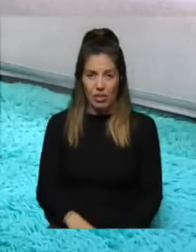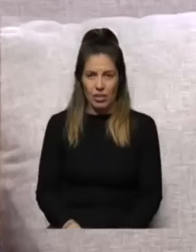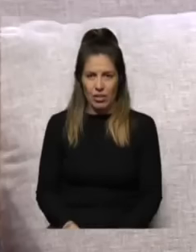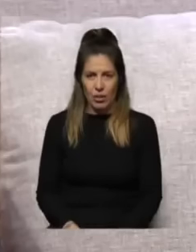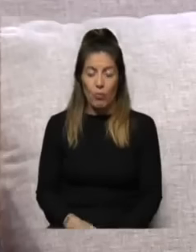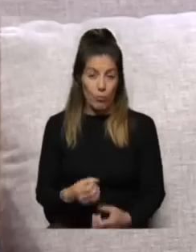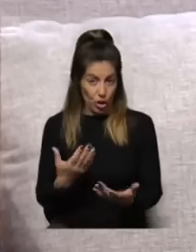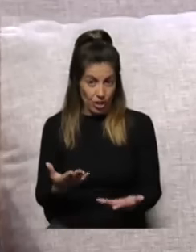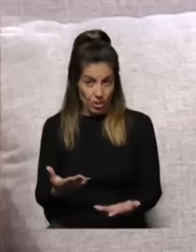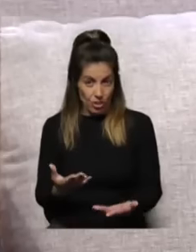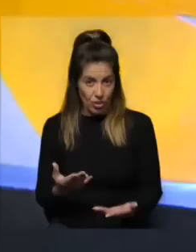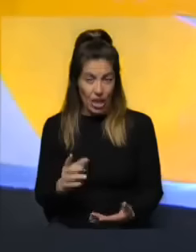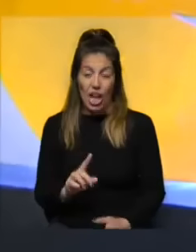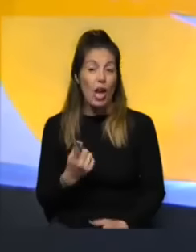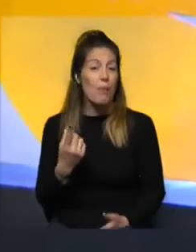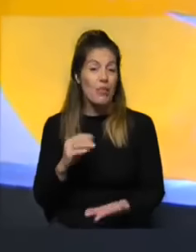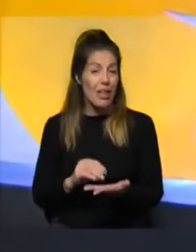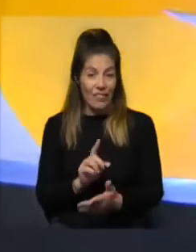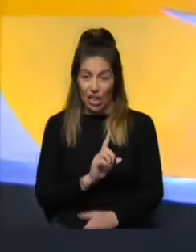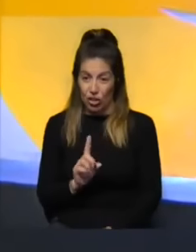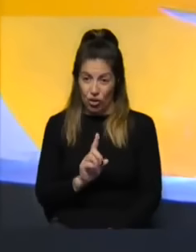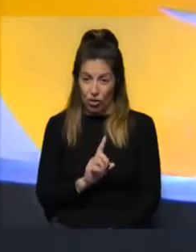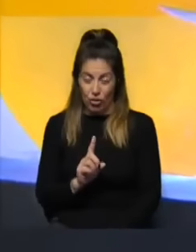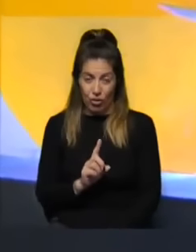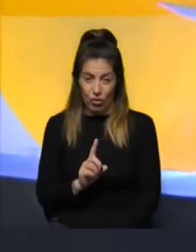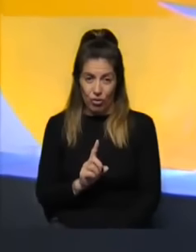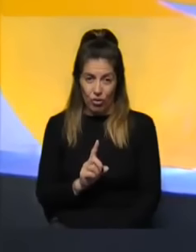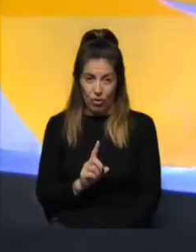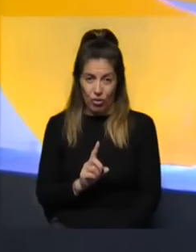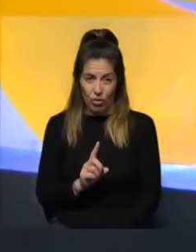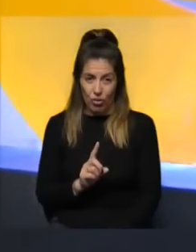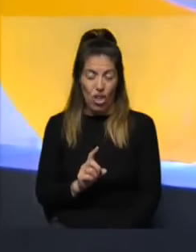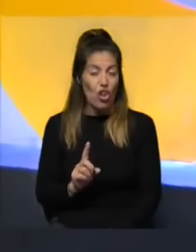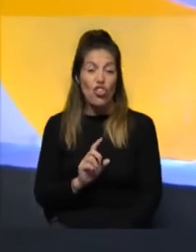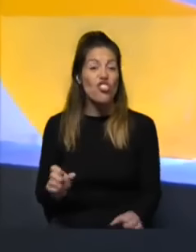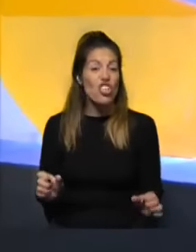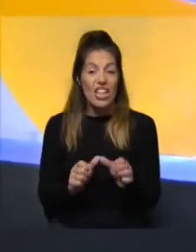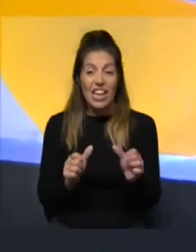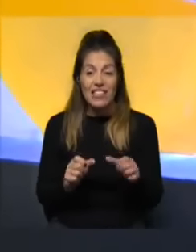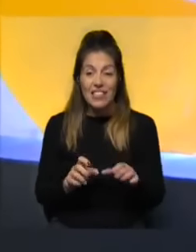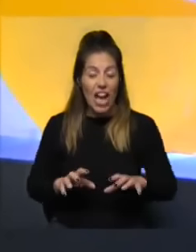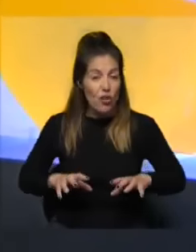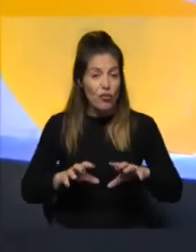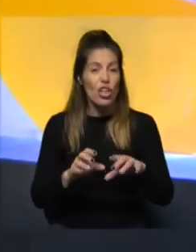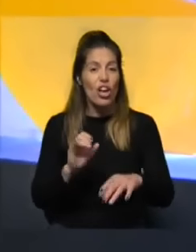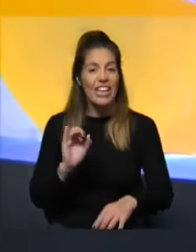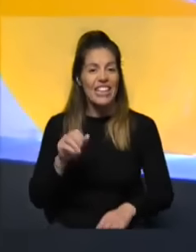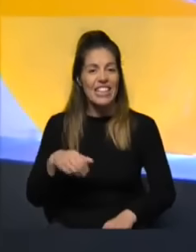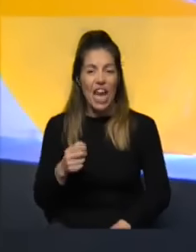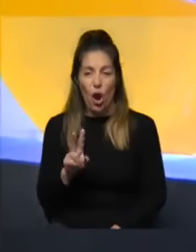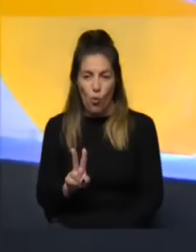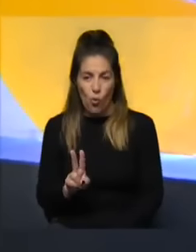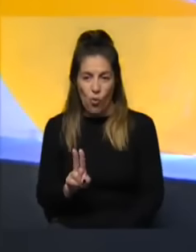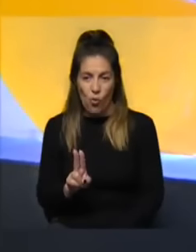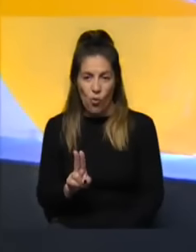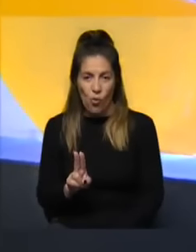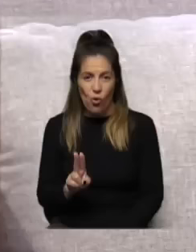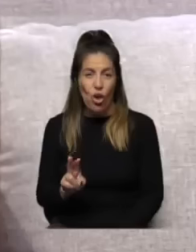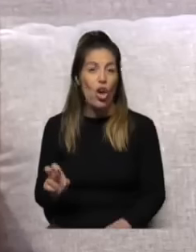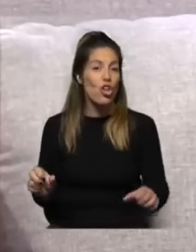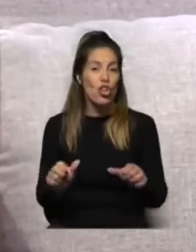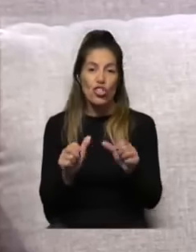eso. Y no es el primer caso. Ni siquiera se le hace a los funcionarios de INAU. No se hacen los